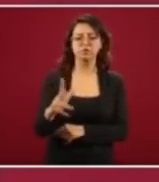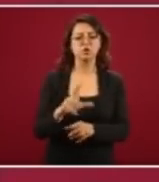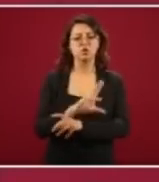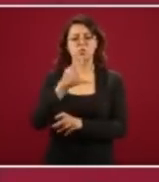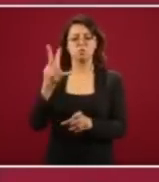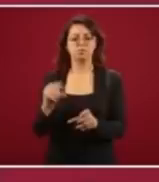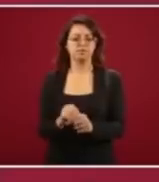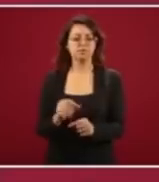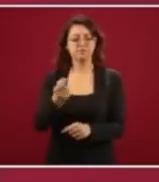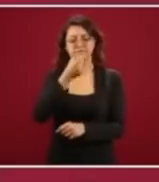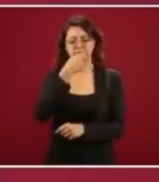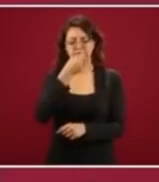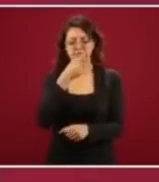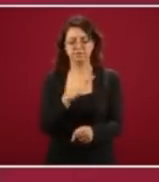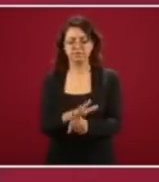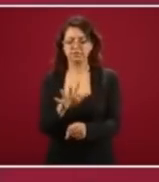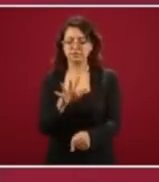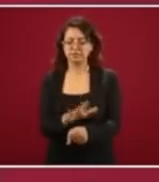haciendo